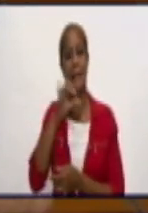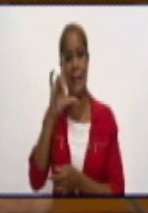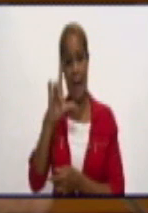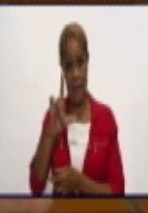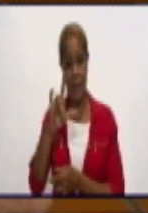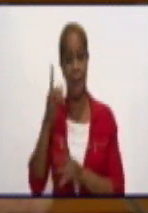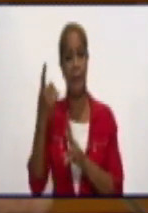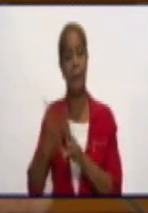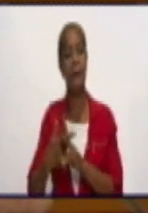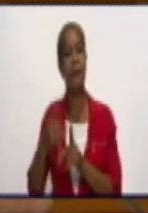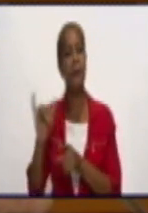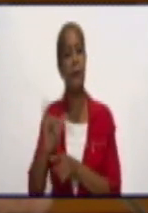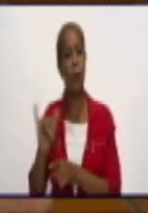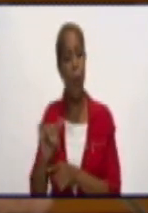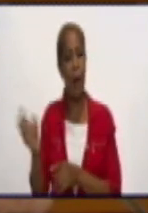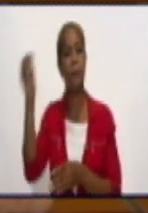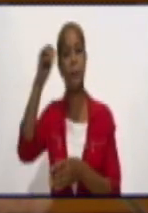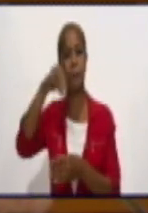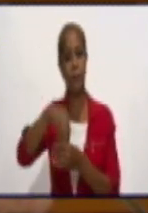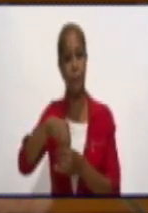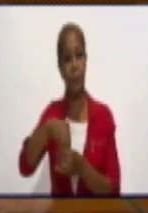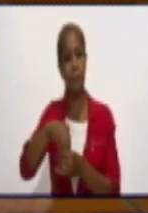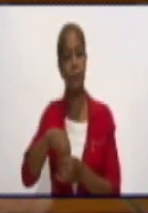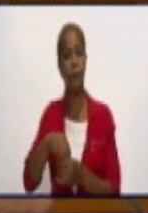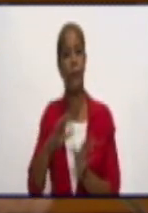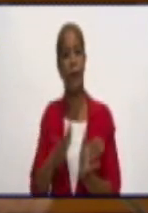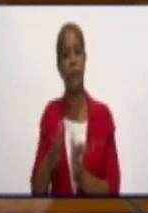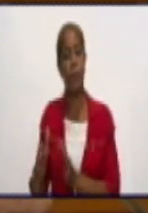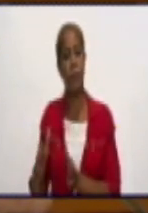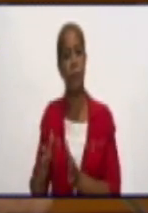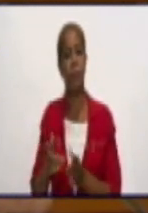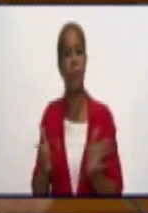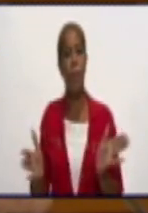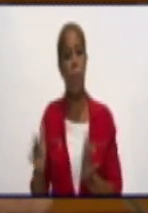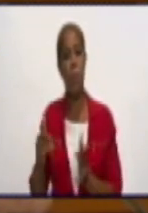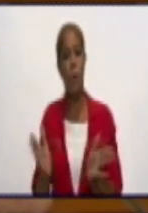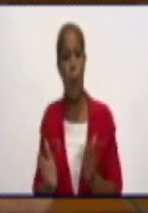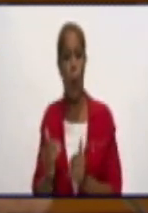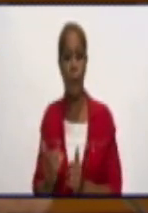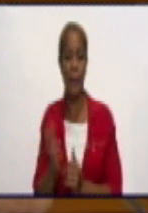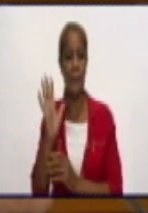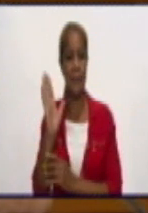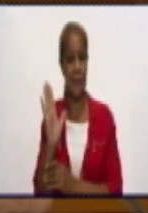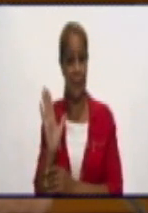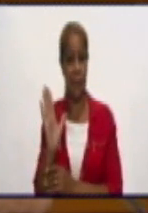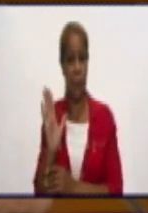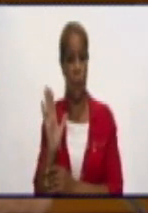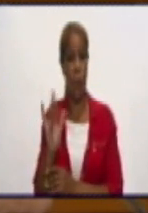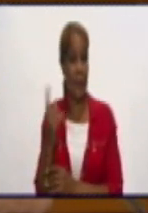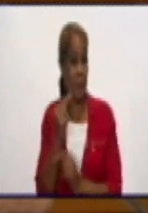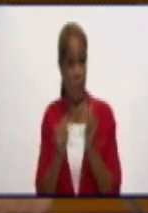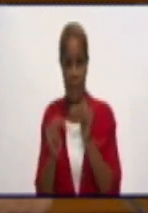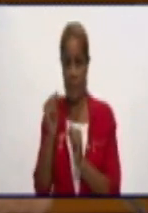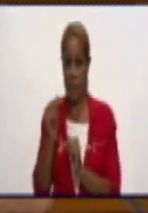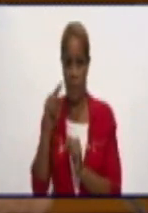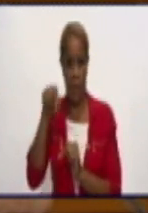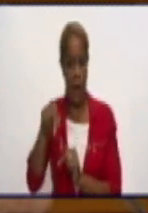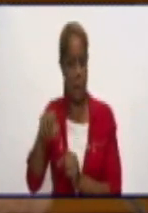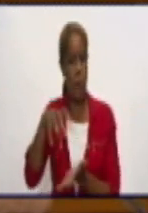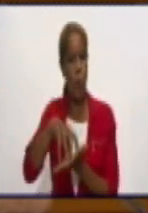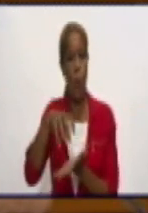también fuera bloque 5 de Renté, que es el principal bloque de esta central termoeléctrica de